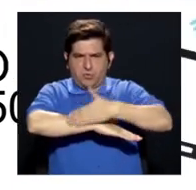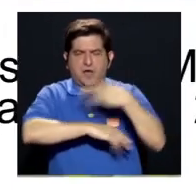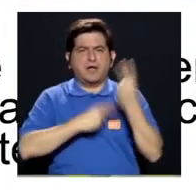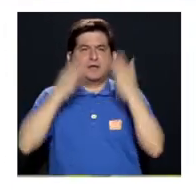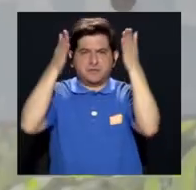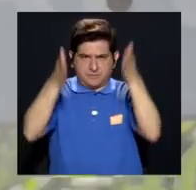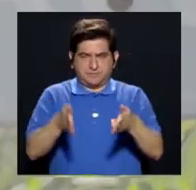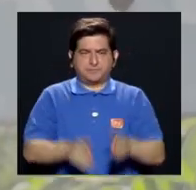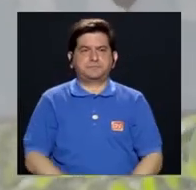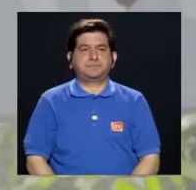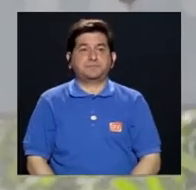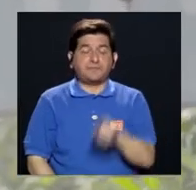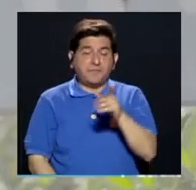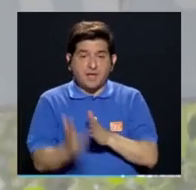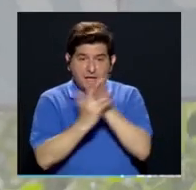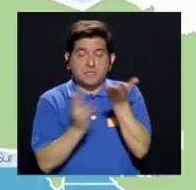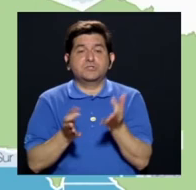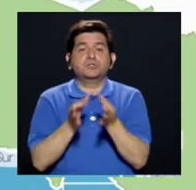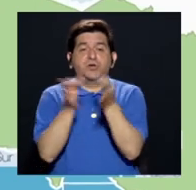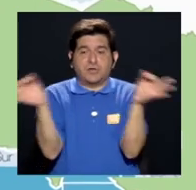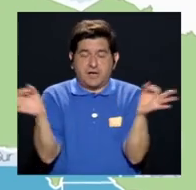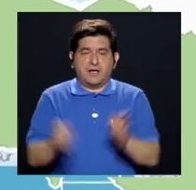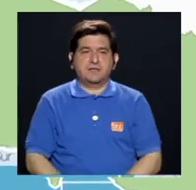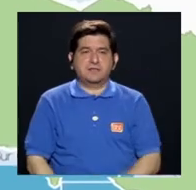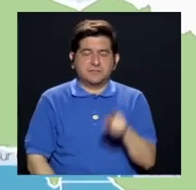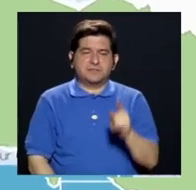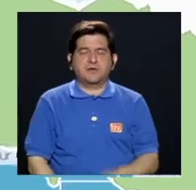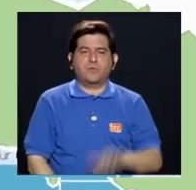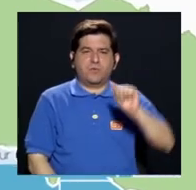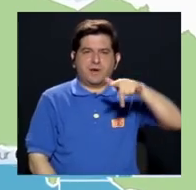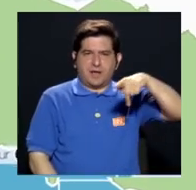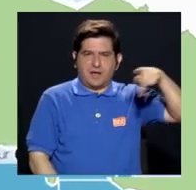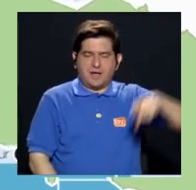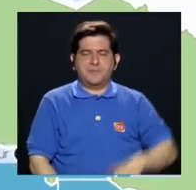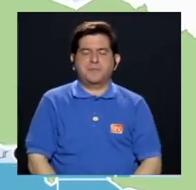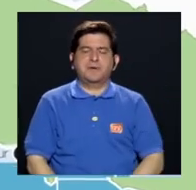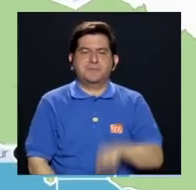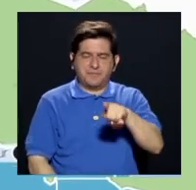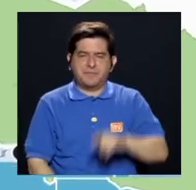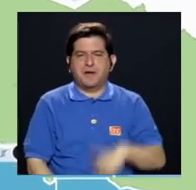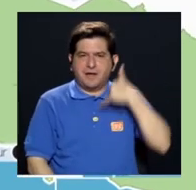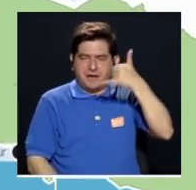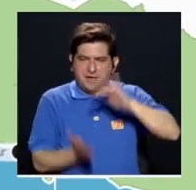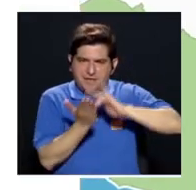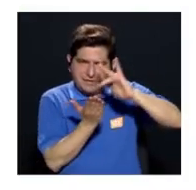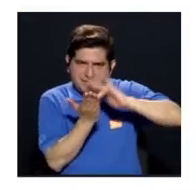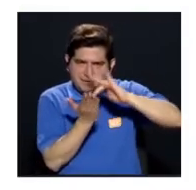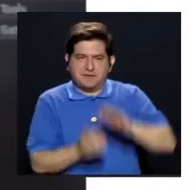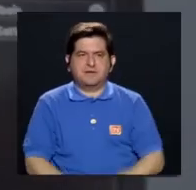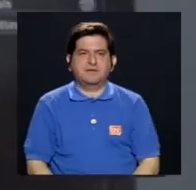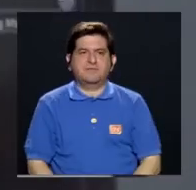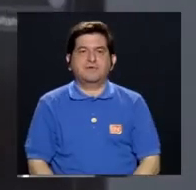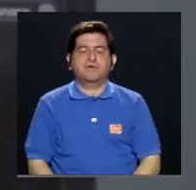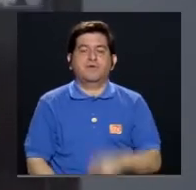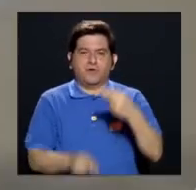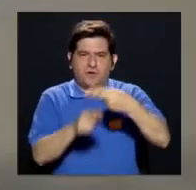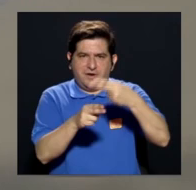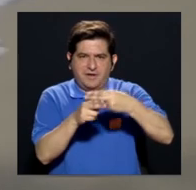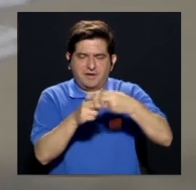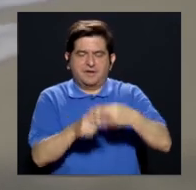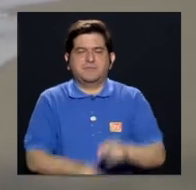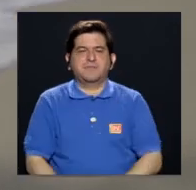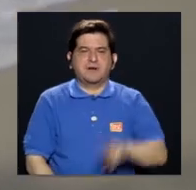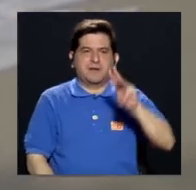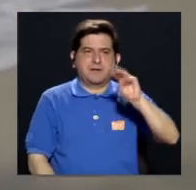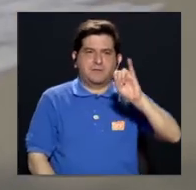sus visitantes, siendo de acceso gratuito a través de una aplicación para teléfonos inteligentes, llamada con las siglas MIO, o